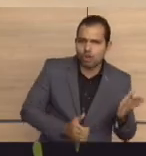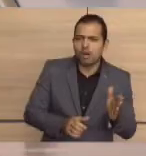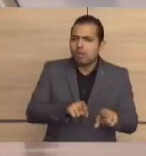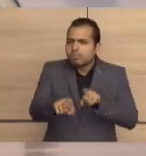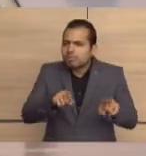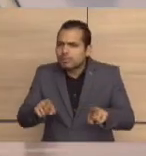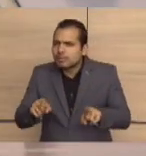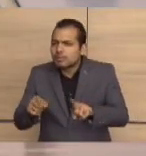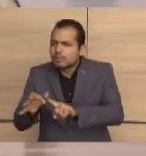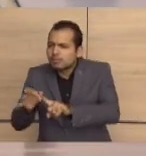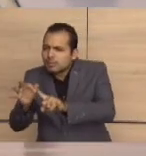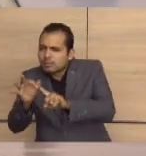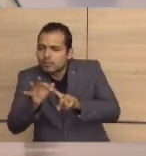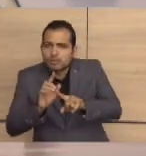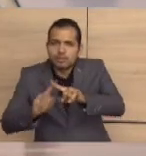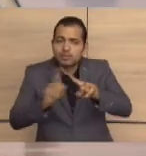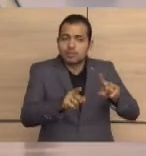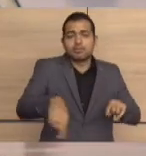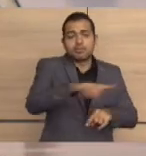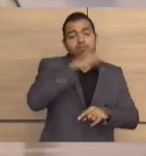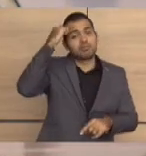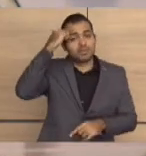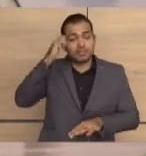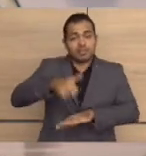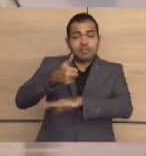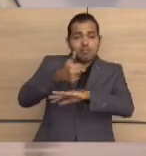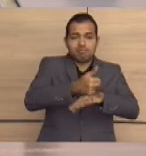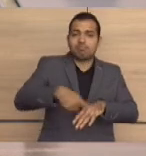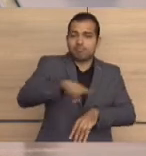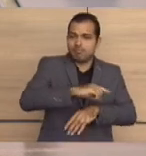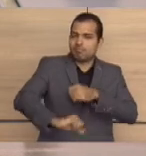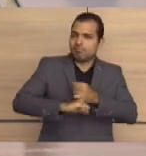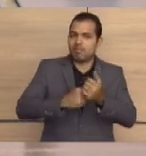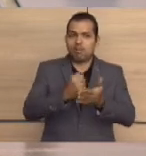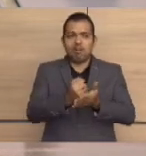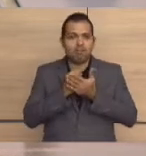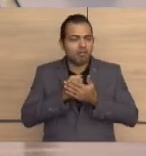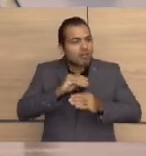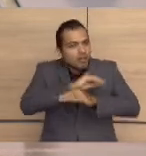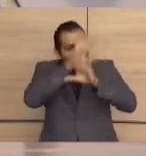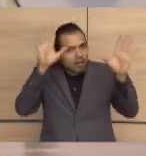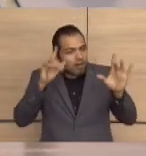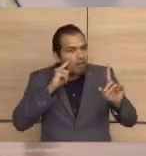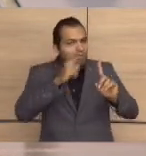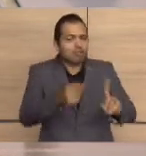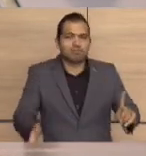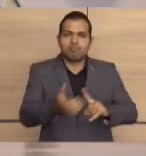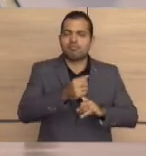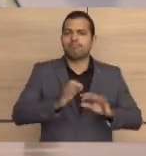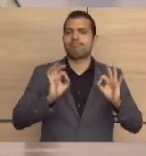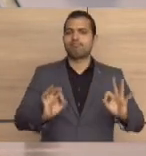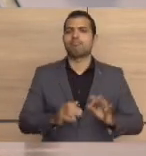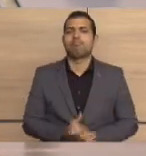ese sí solamente ustedes, maestros, directivos, docentes, nos ayudan a llevar a clara realidad, y es esa interacción directa